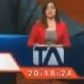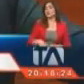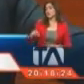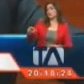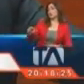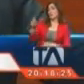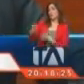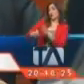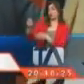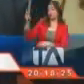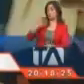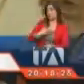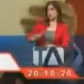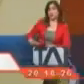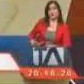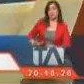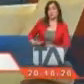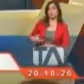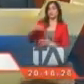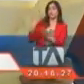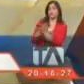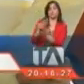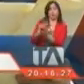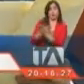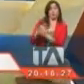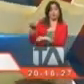recusación planteada por el doctor